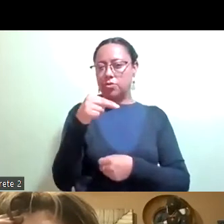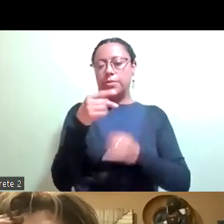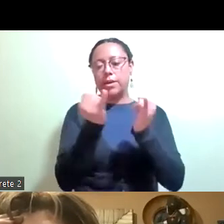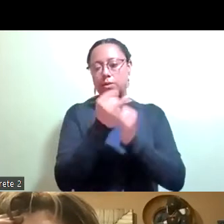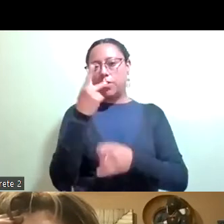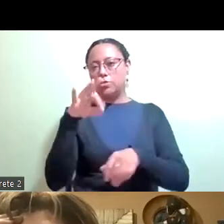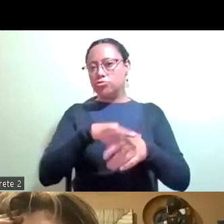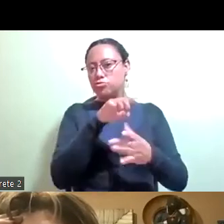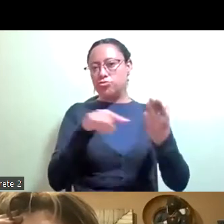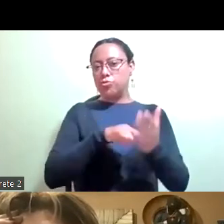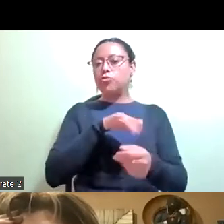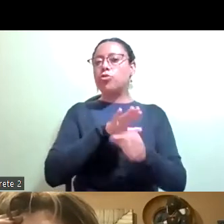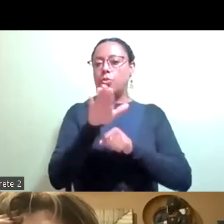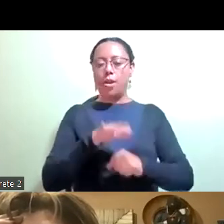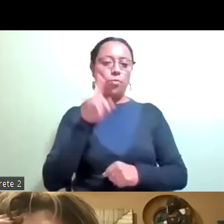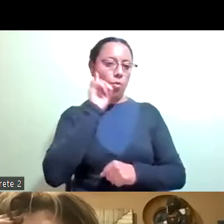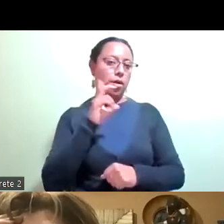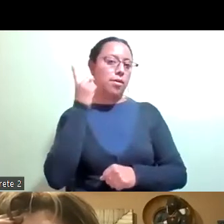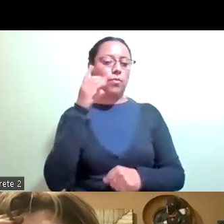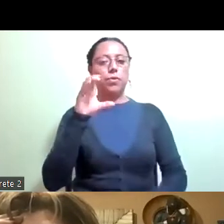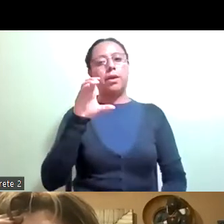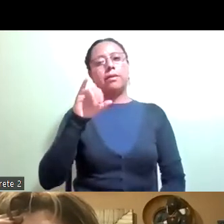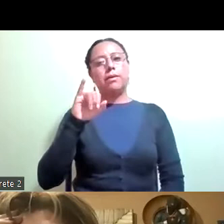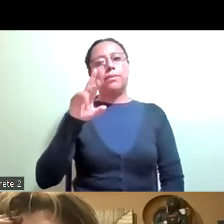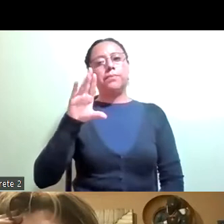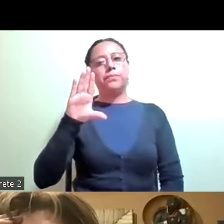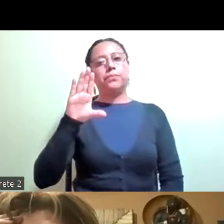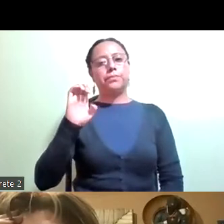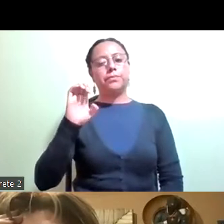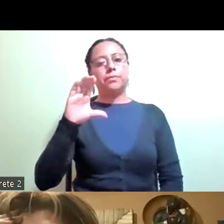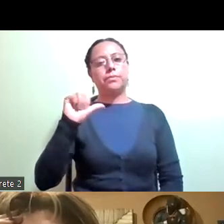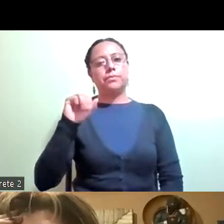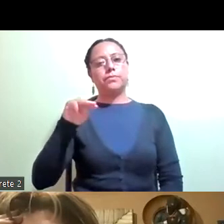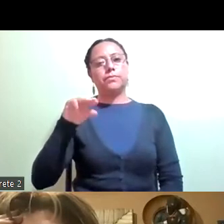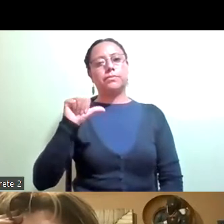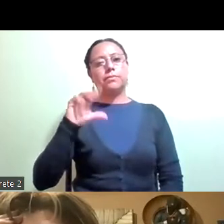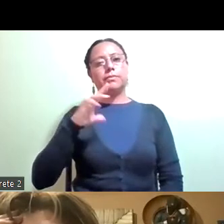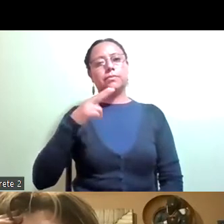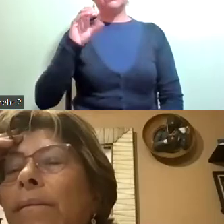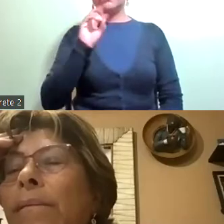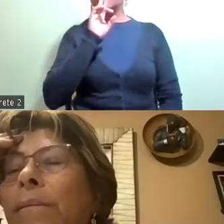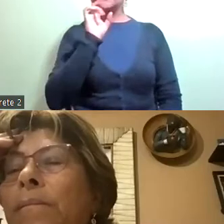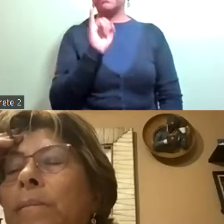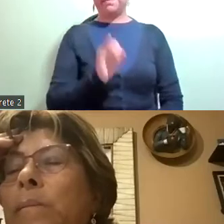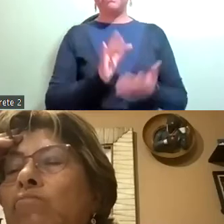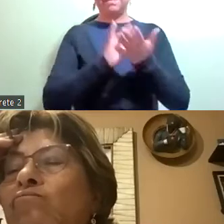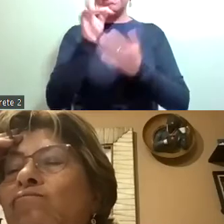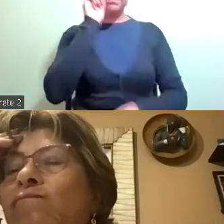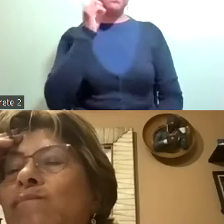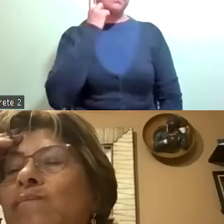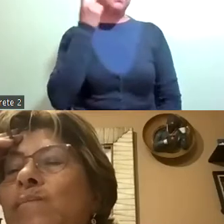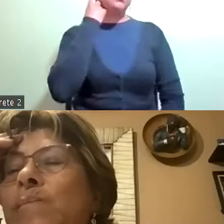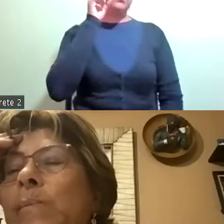voto. Diputada Circe Camacho Bastida. Circe Camacho, a favor. Gracias, diputada. Diputada Yuridia Ayala Zúñiga.